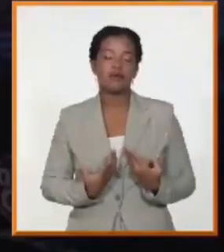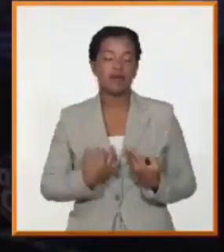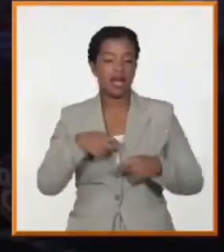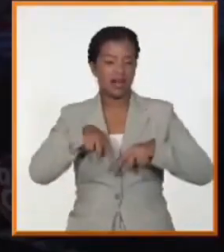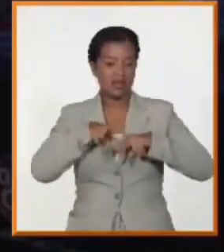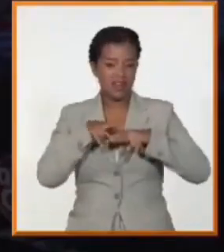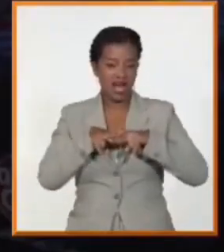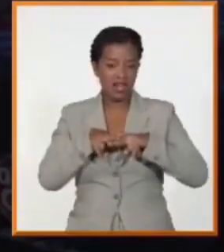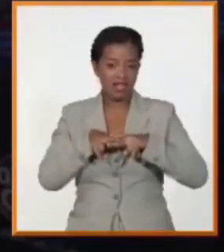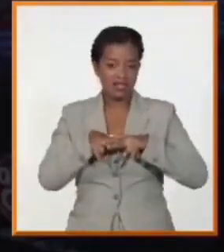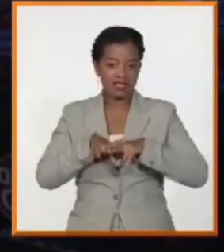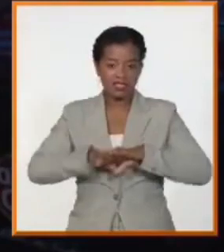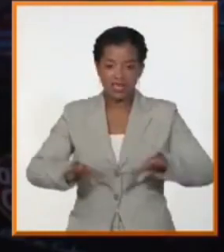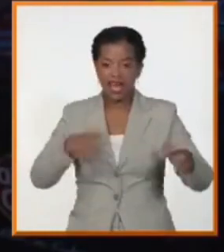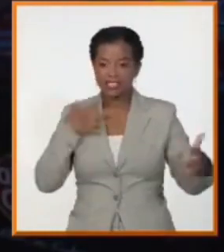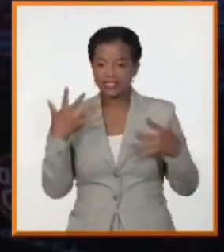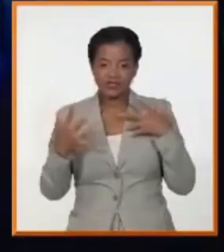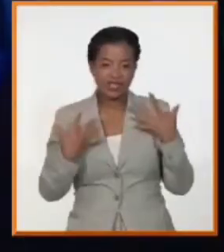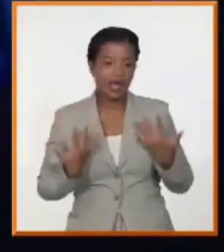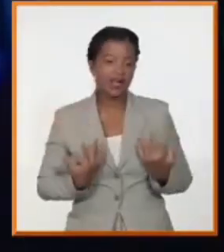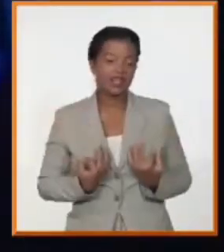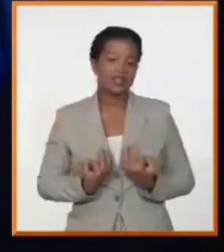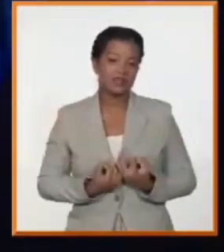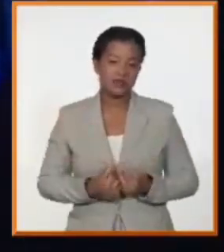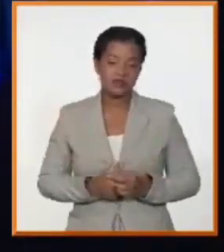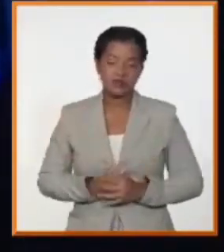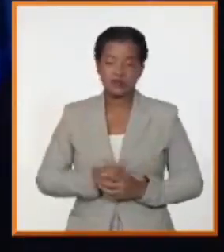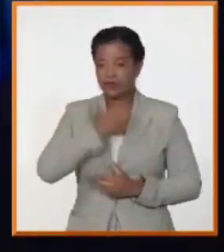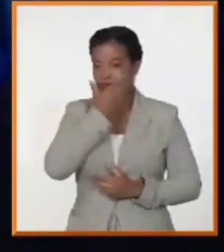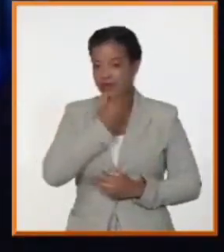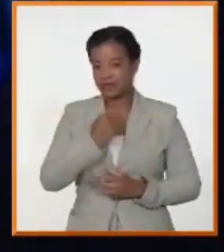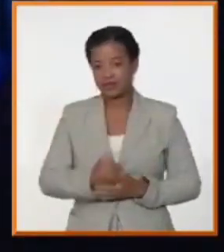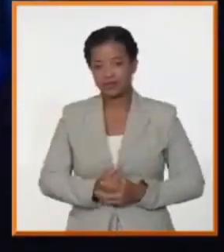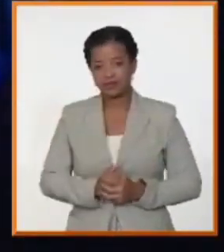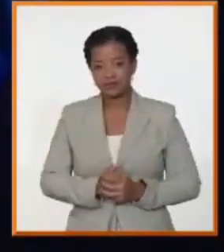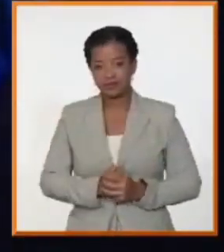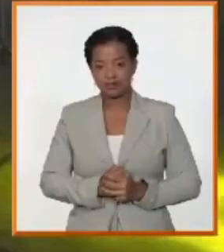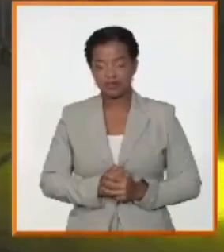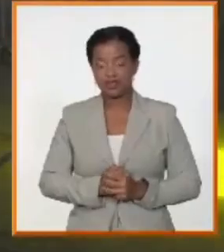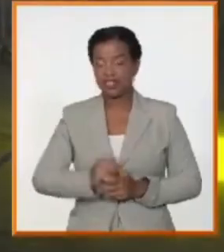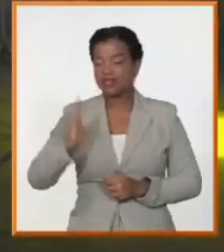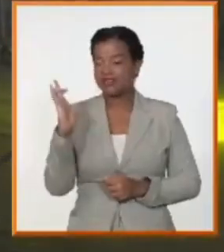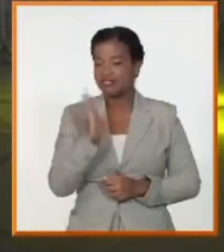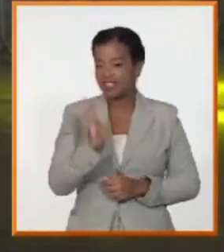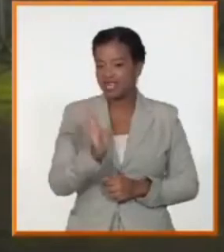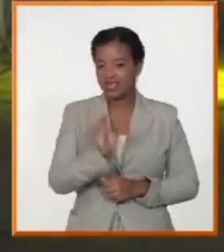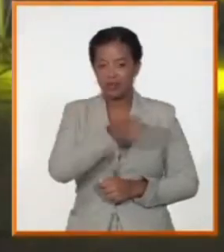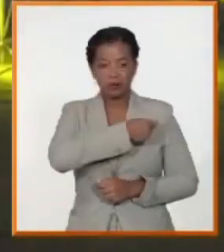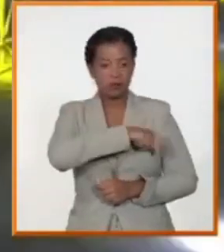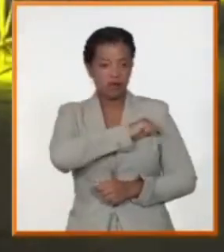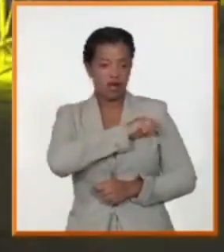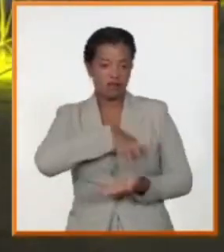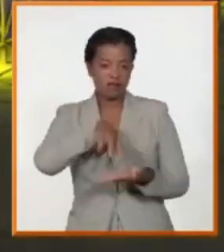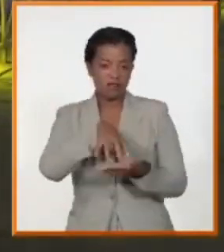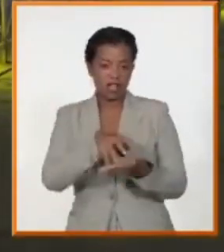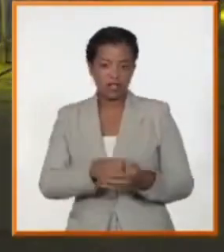espacio habitual de actividades con los jóvenes. Vamos a tener fiestas populares en los barrios, no va